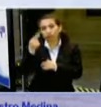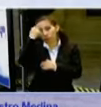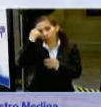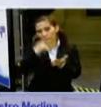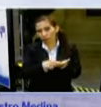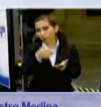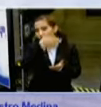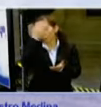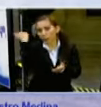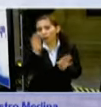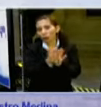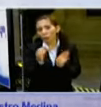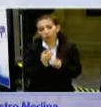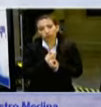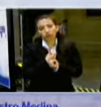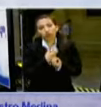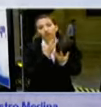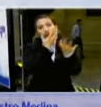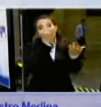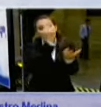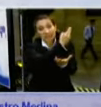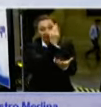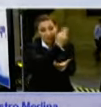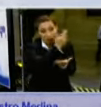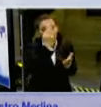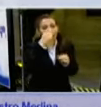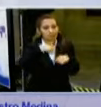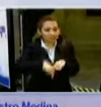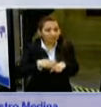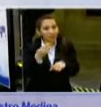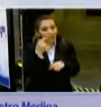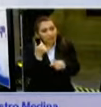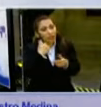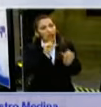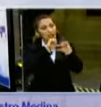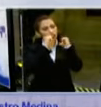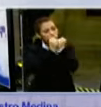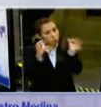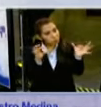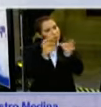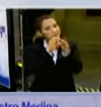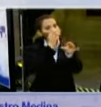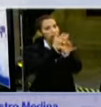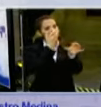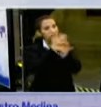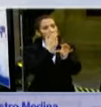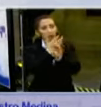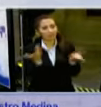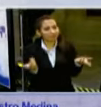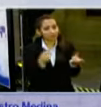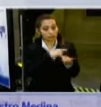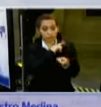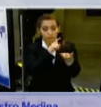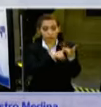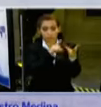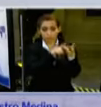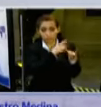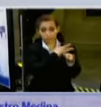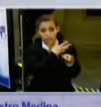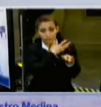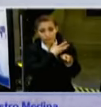hemos sabido transmitir la urgente necesidad de tener esta asociación con los Estados Unidos. En tercer lugar,